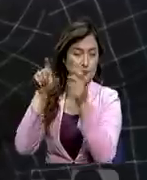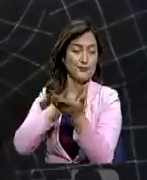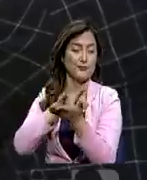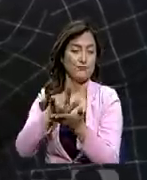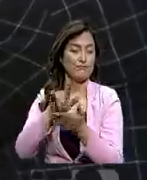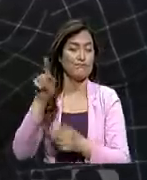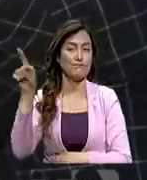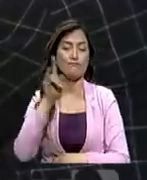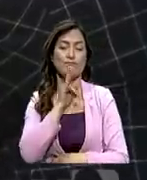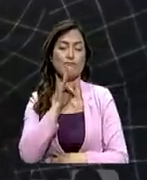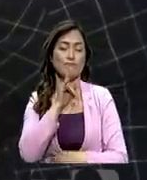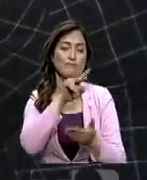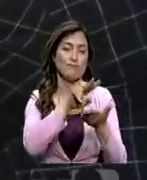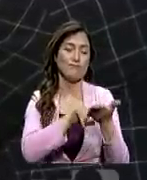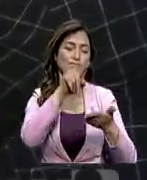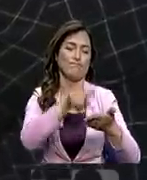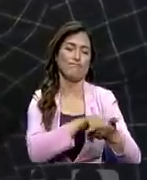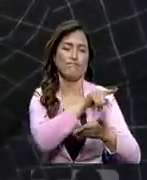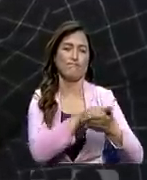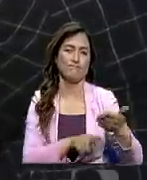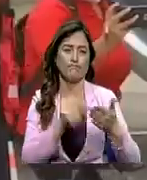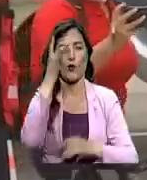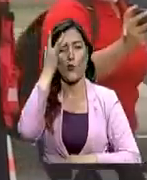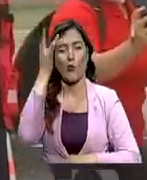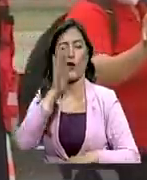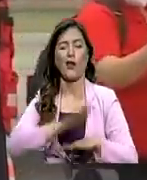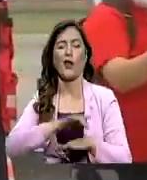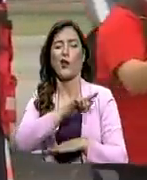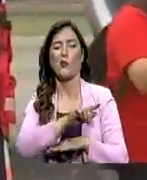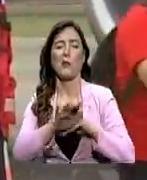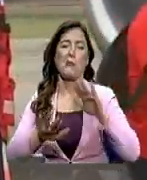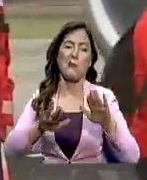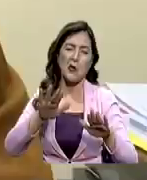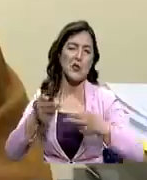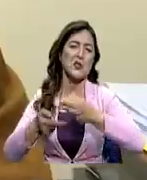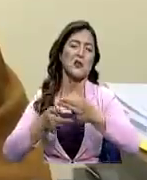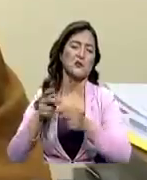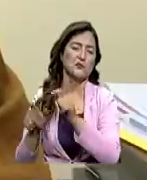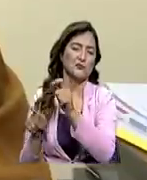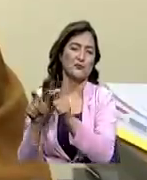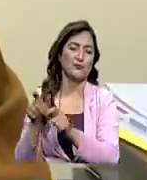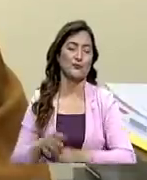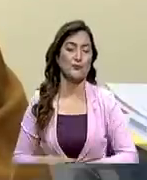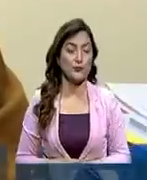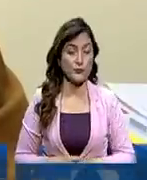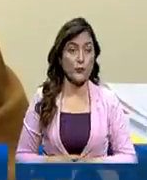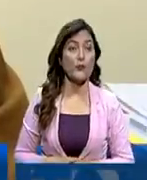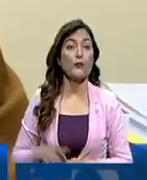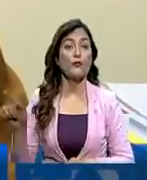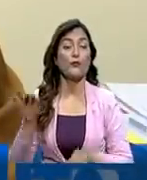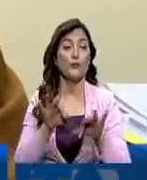vuelos privados, asegura que se incrementó la demanda y que la aerolínea no contacta pasajeros. Nosotros, al ser